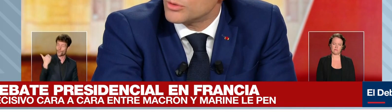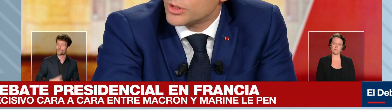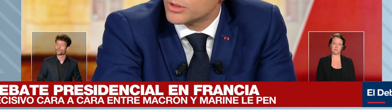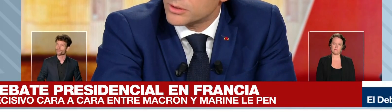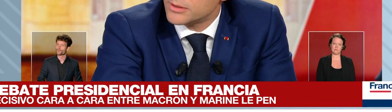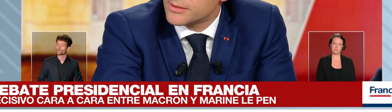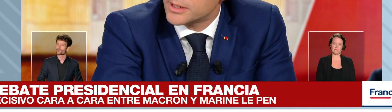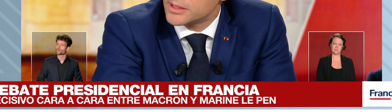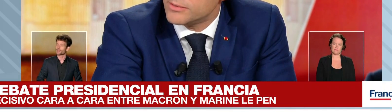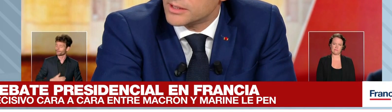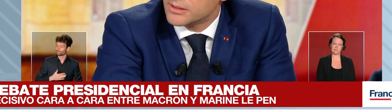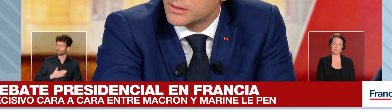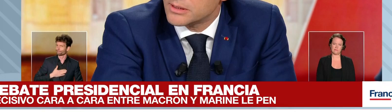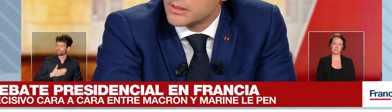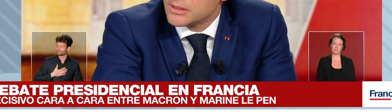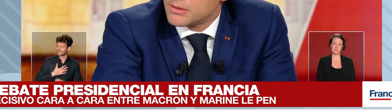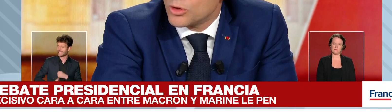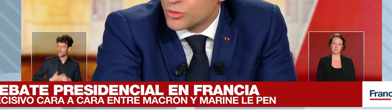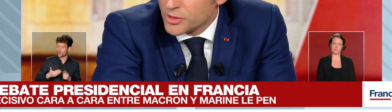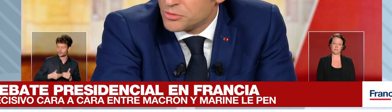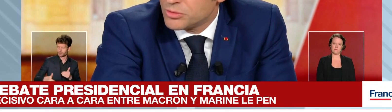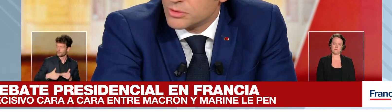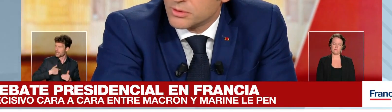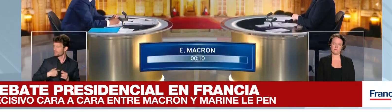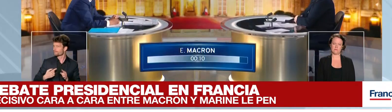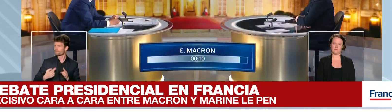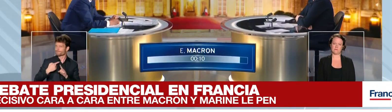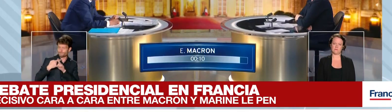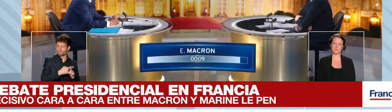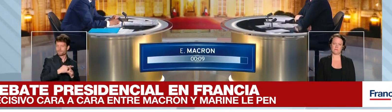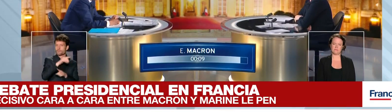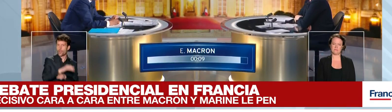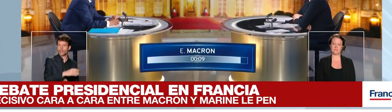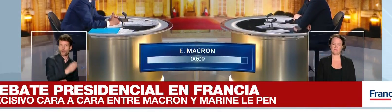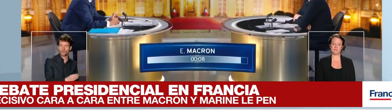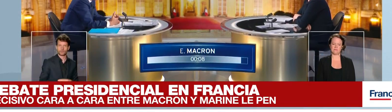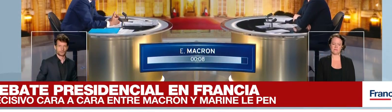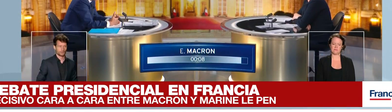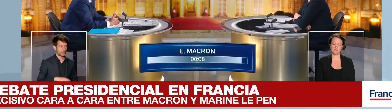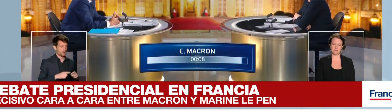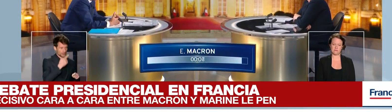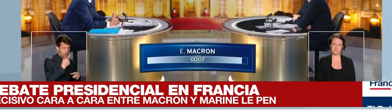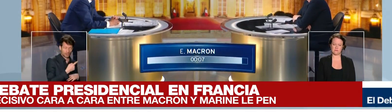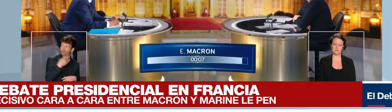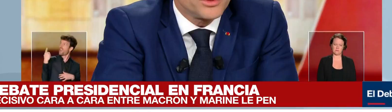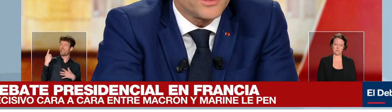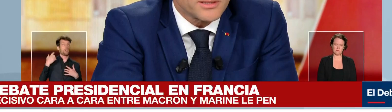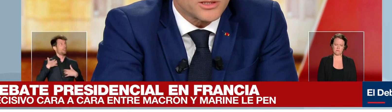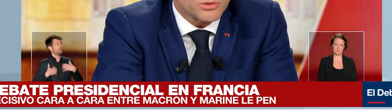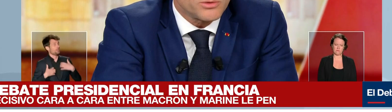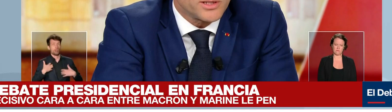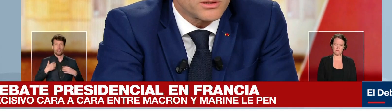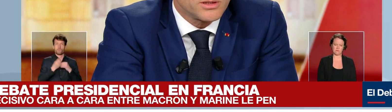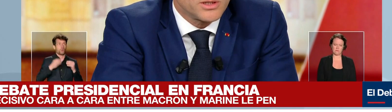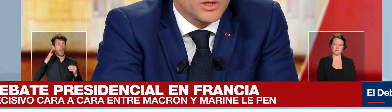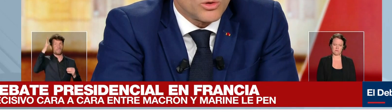La protección de la infancia estará en el centro de los próximos 5 años. Su soledad, sus dudas, sus dificultades para vivir en este